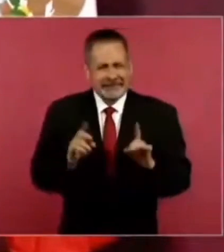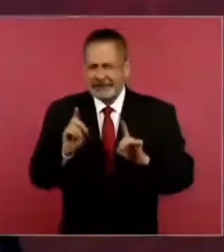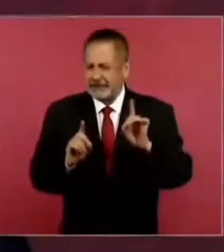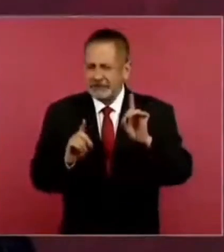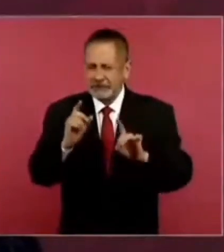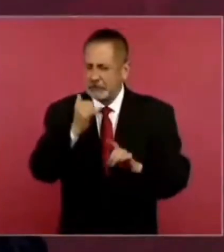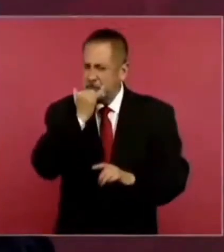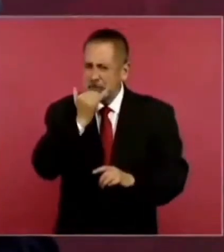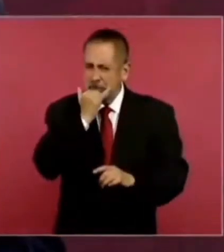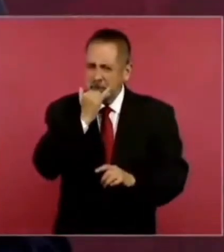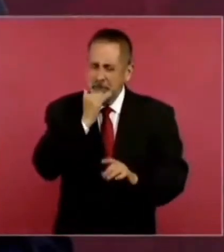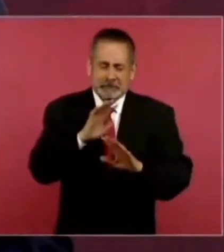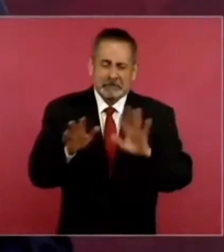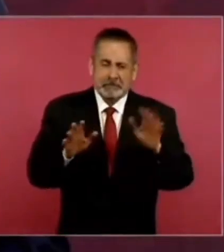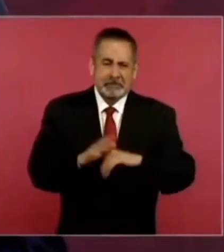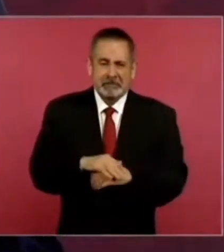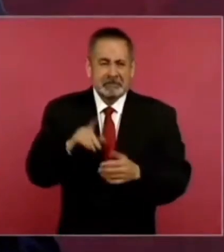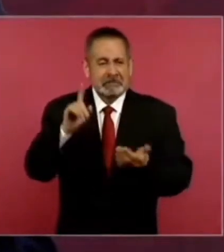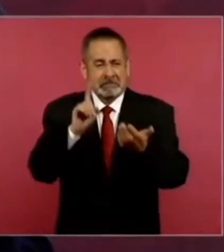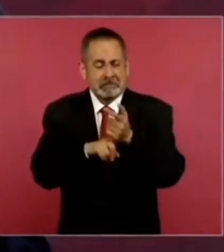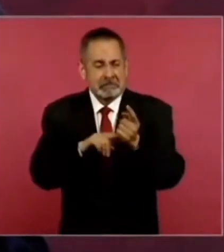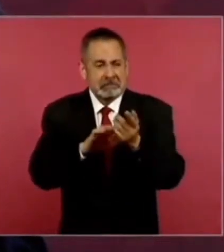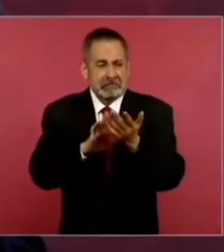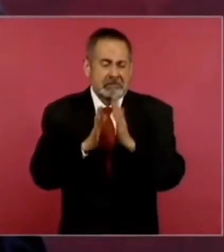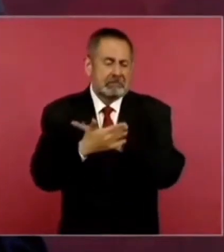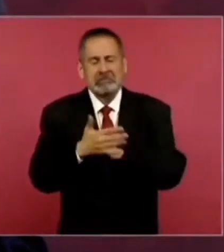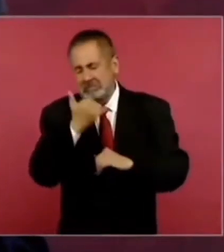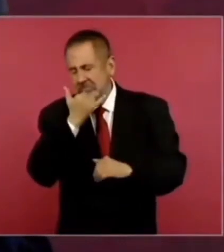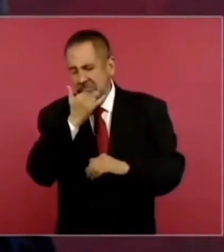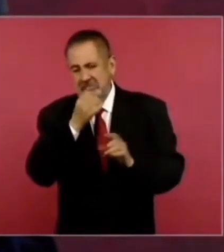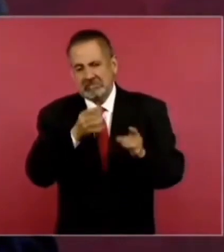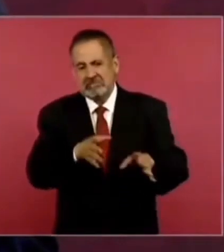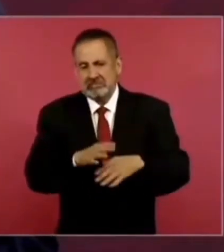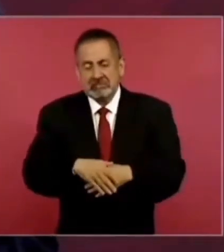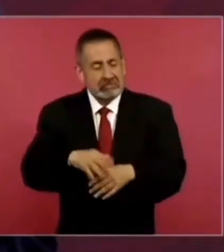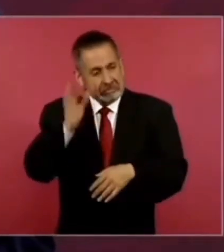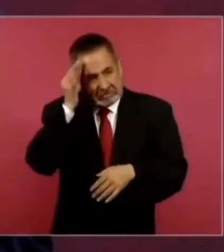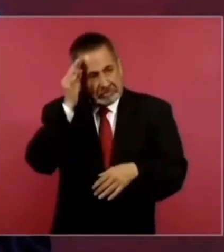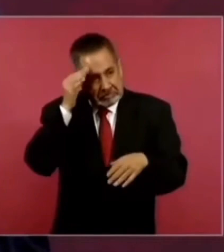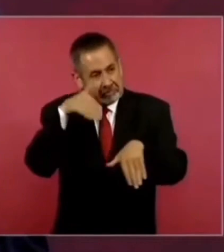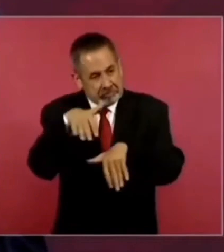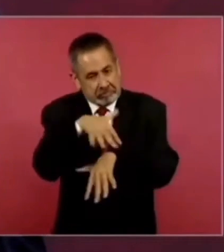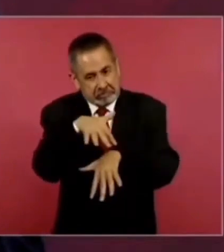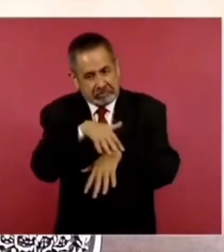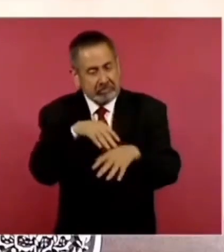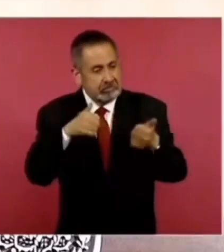y se puede caer en la abyección, en el servilismo.